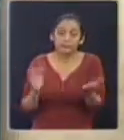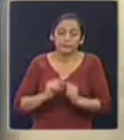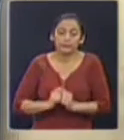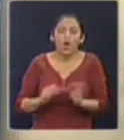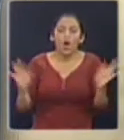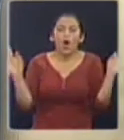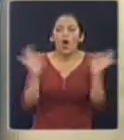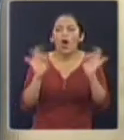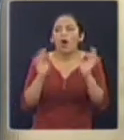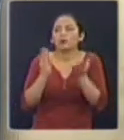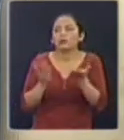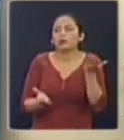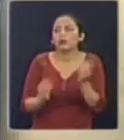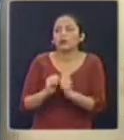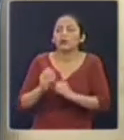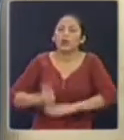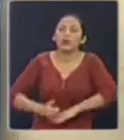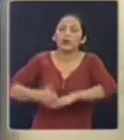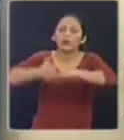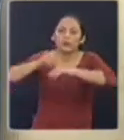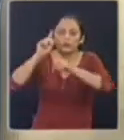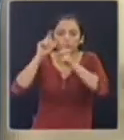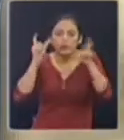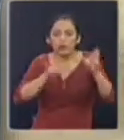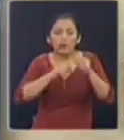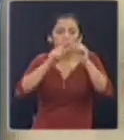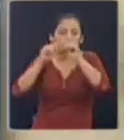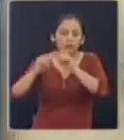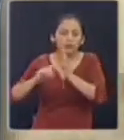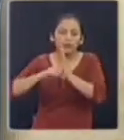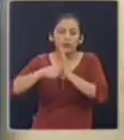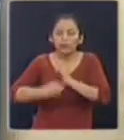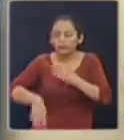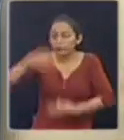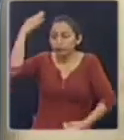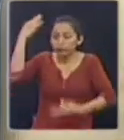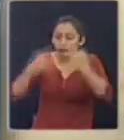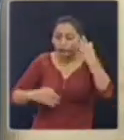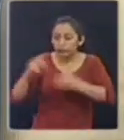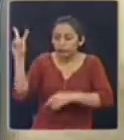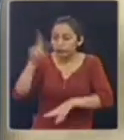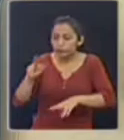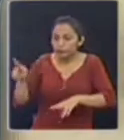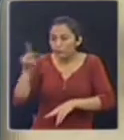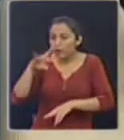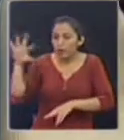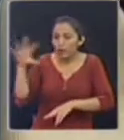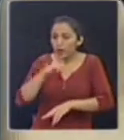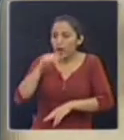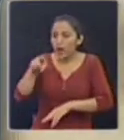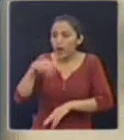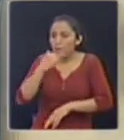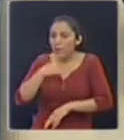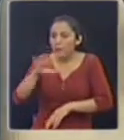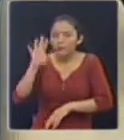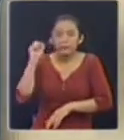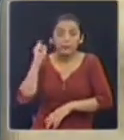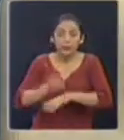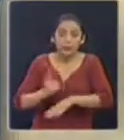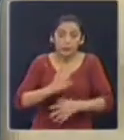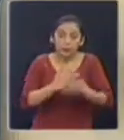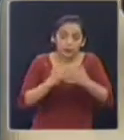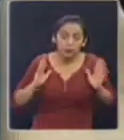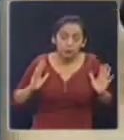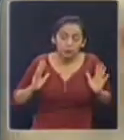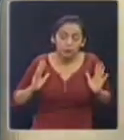haga las instancias judiciales respectivas y que puedan inclusive determinar orden de prisión, diríamos así, o